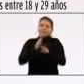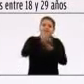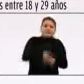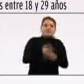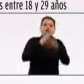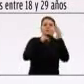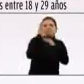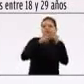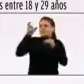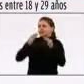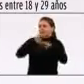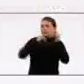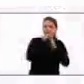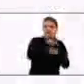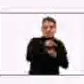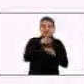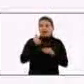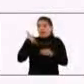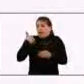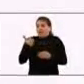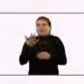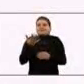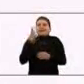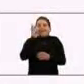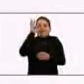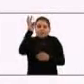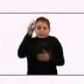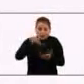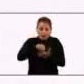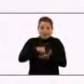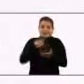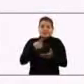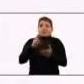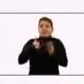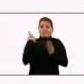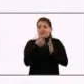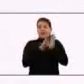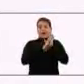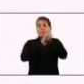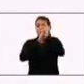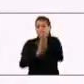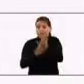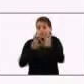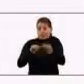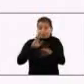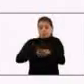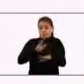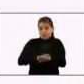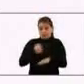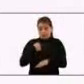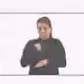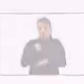acceso al programa de autoconstrucción. Los jóvenes son el presente del país. Dar respuesta a sus necesidades es